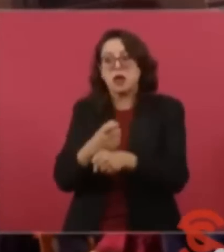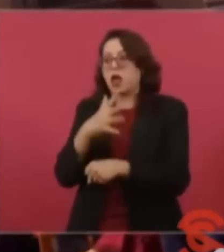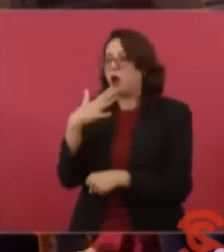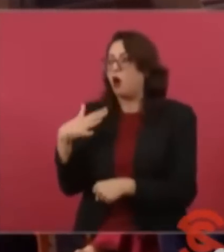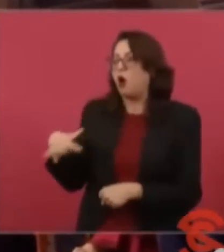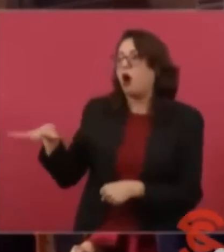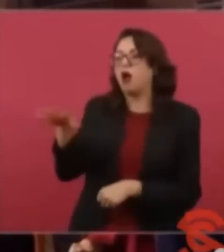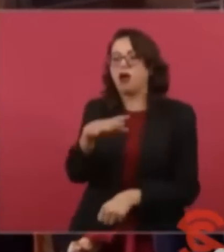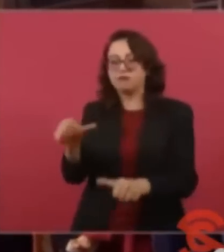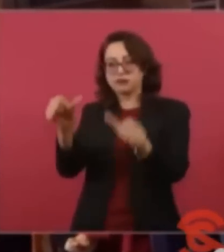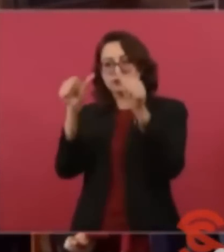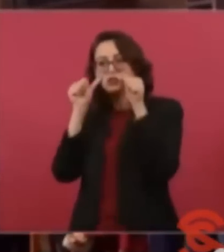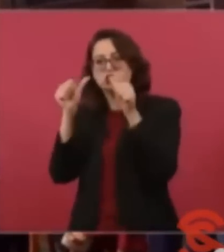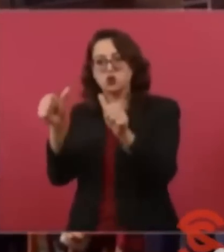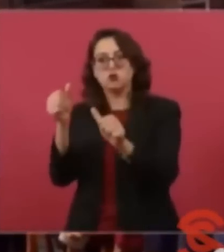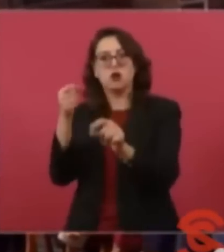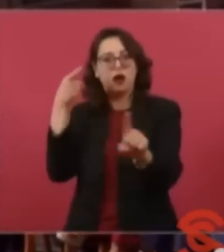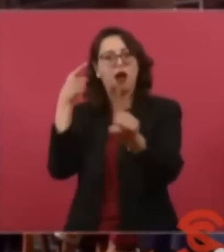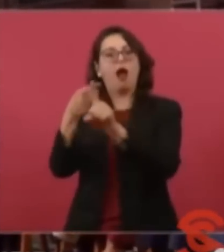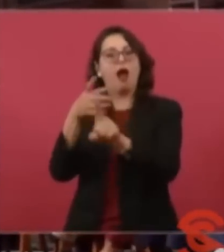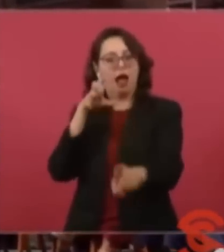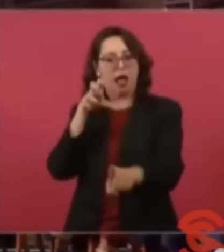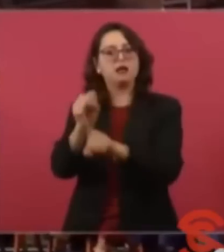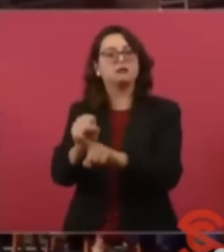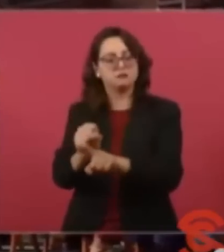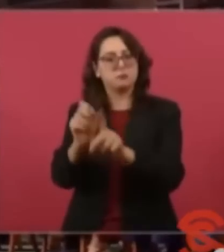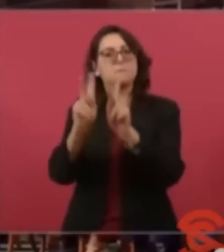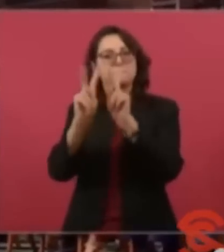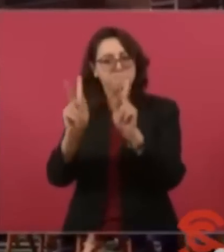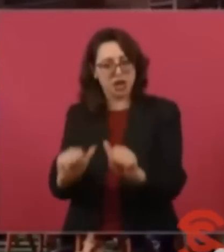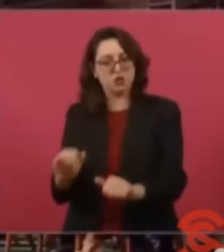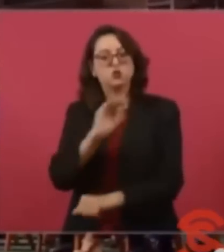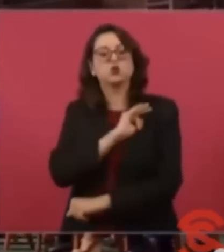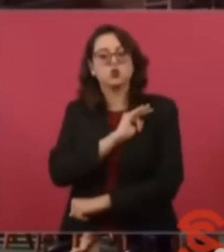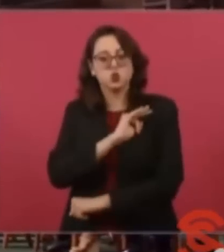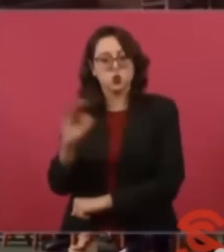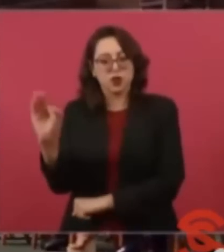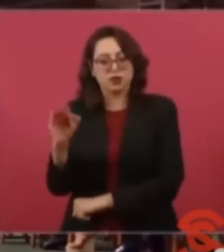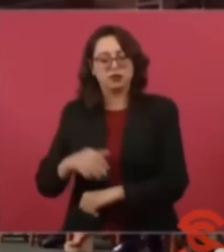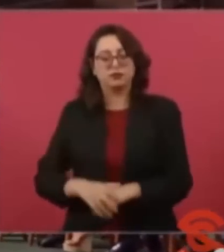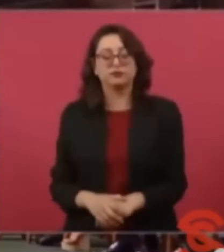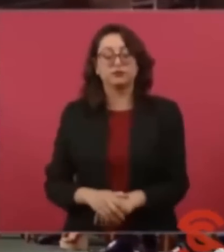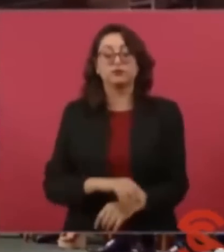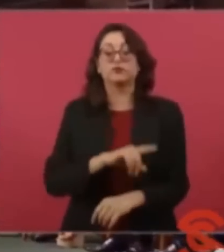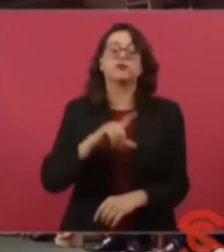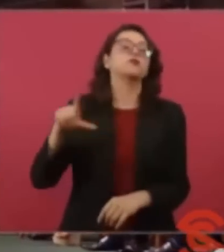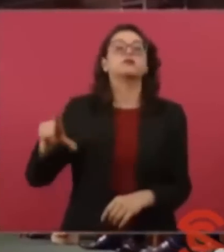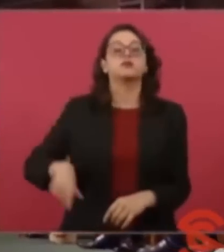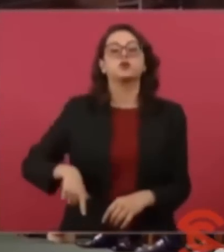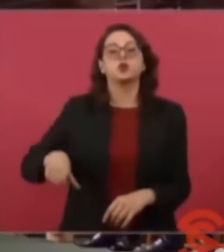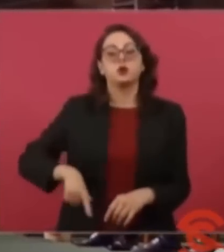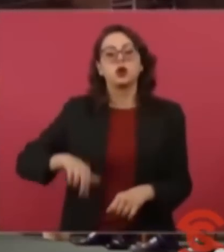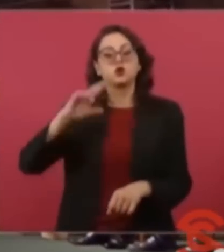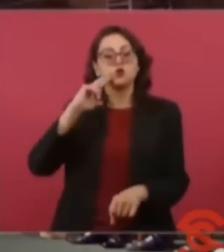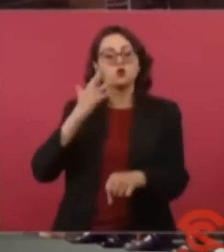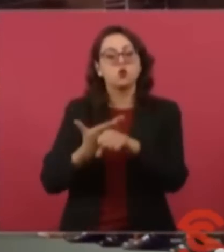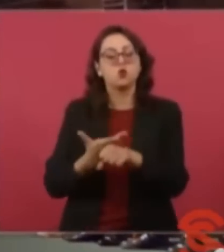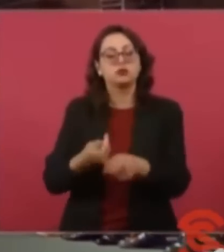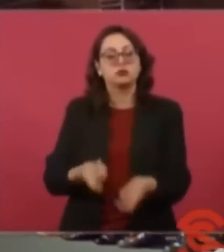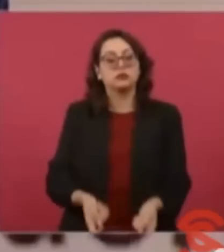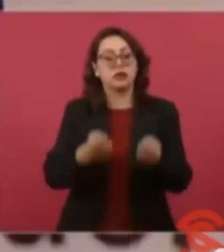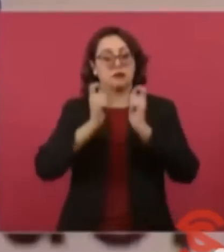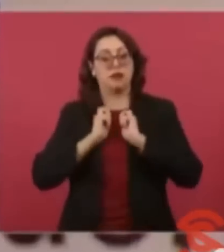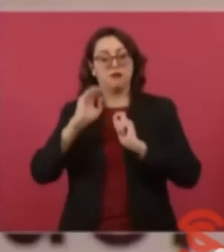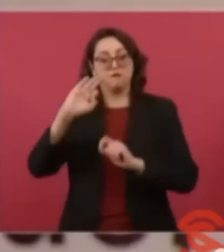fruto de la justicia. Los delitos del fuero federal se han reducido en 22%,